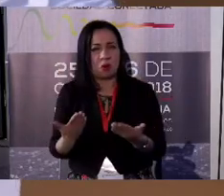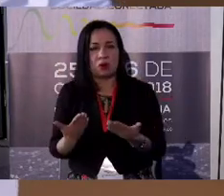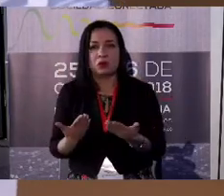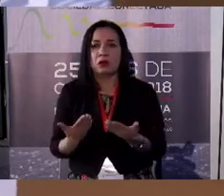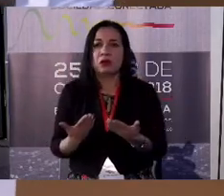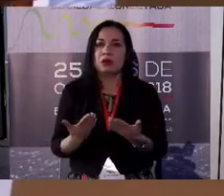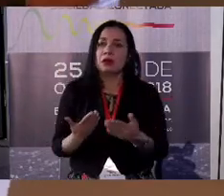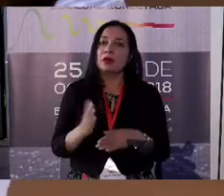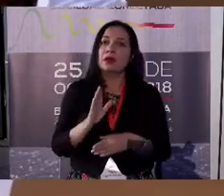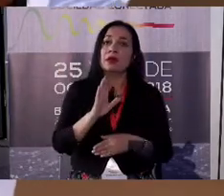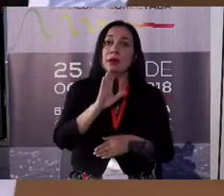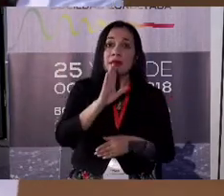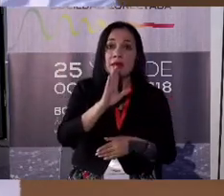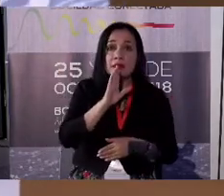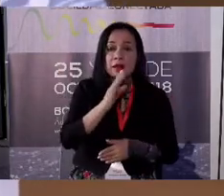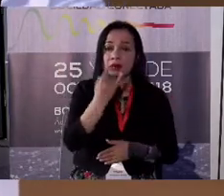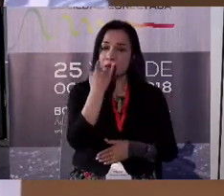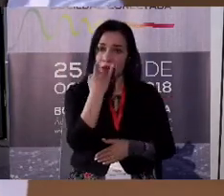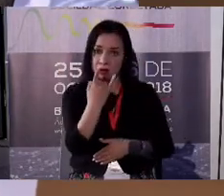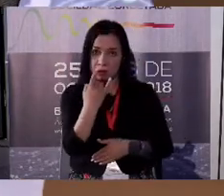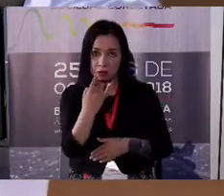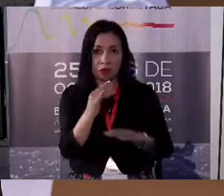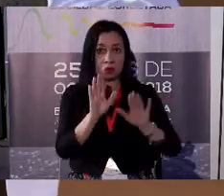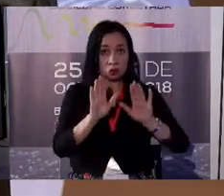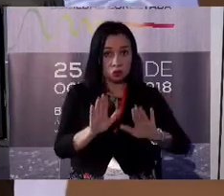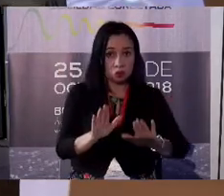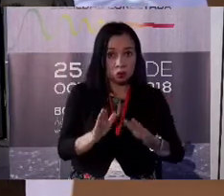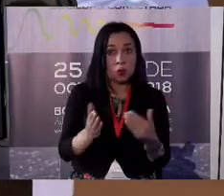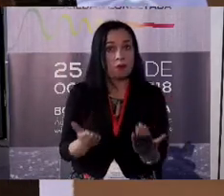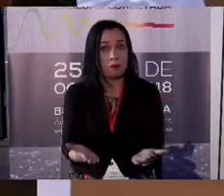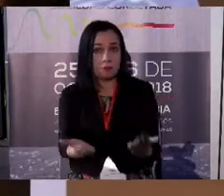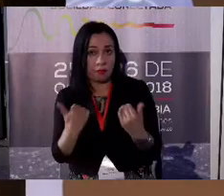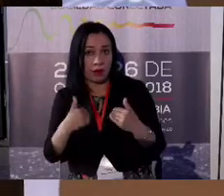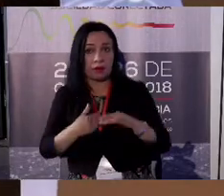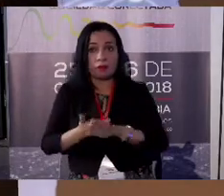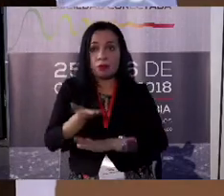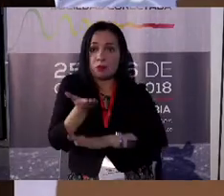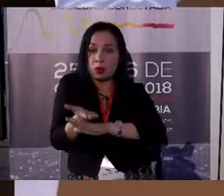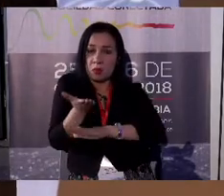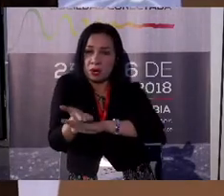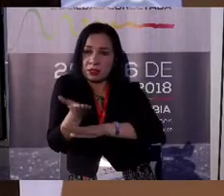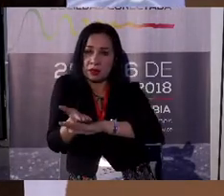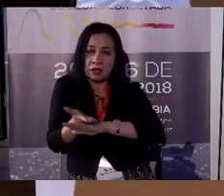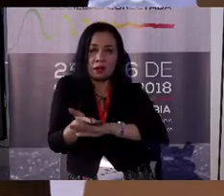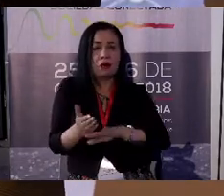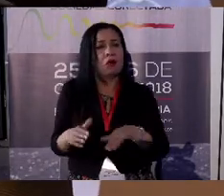quiénes están interesados, vengan, ofrezcan, y cuál es la manera